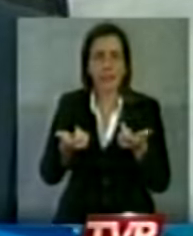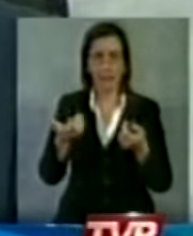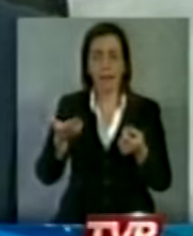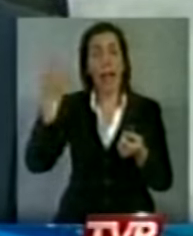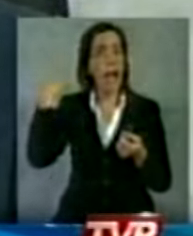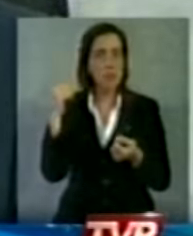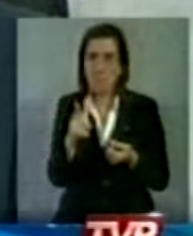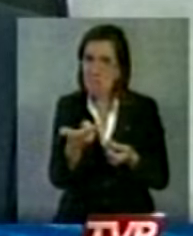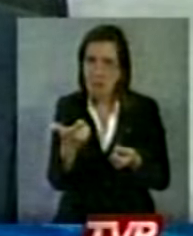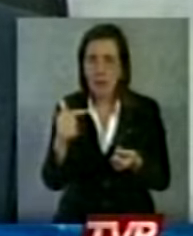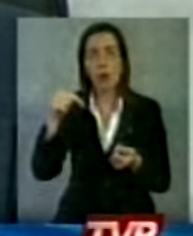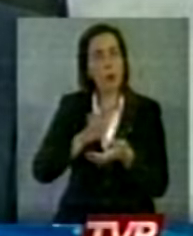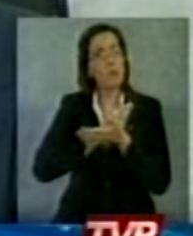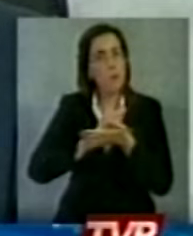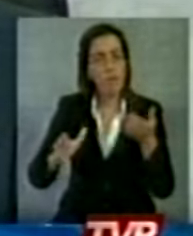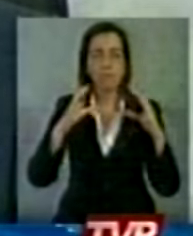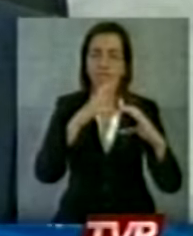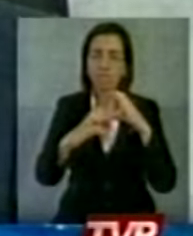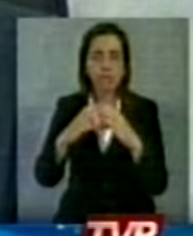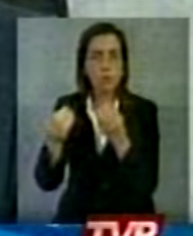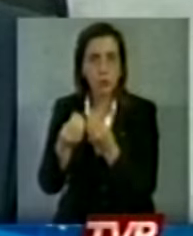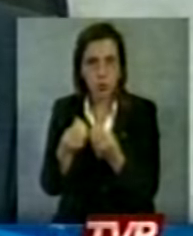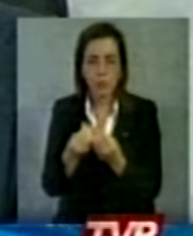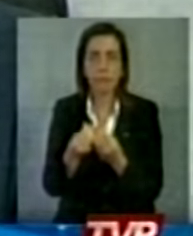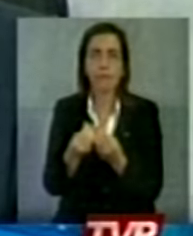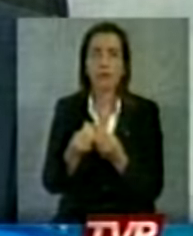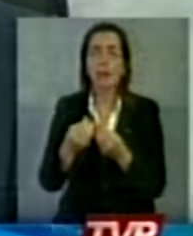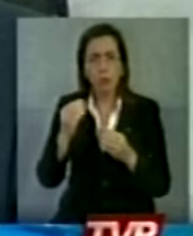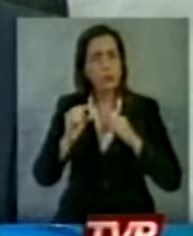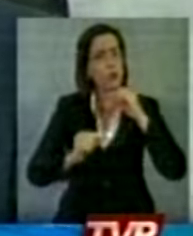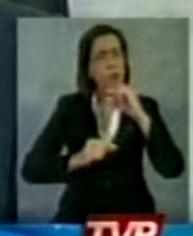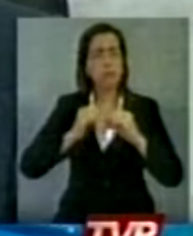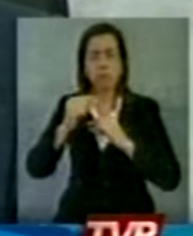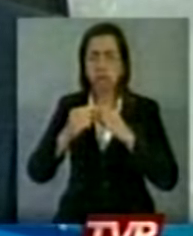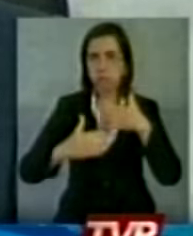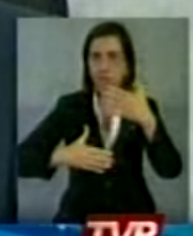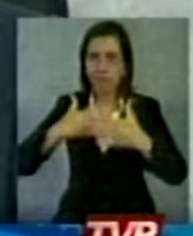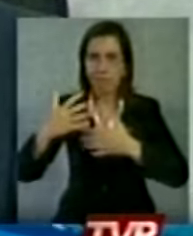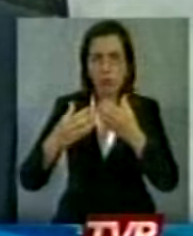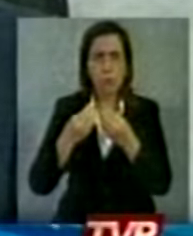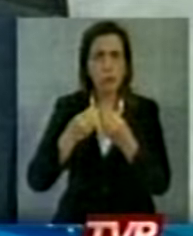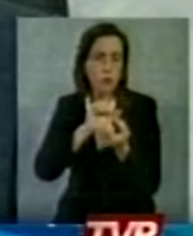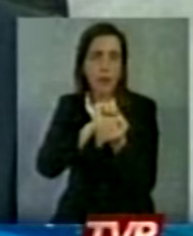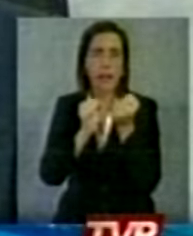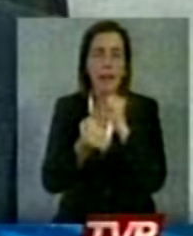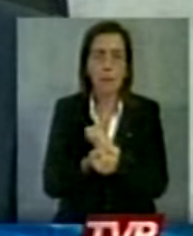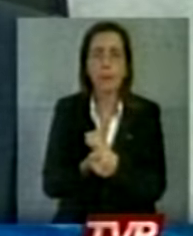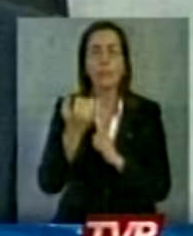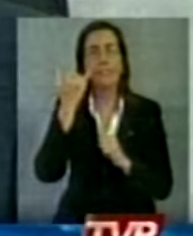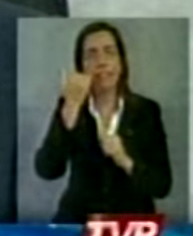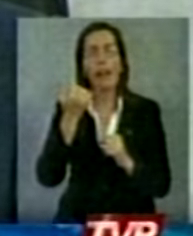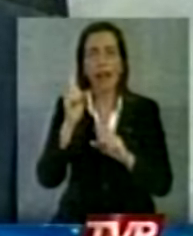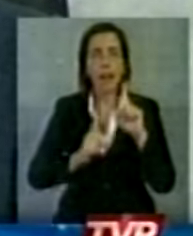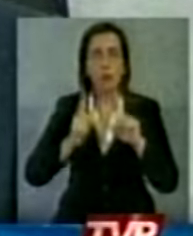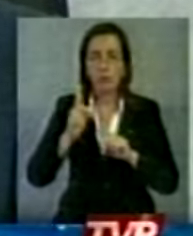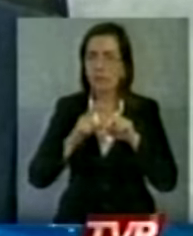había sucedido hasta hoy. Como todo proceso de transformación rápido y global, ha producido